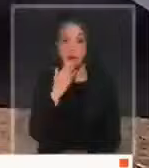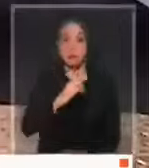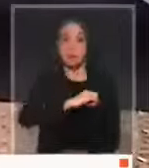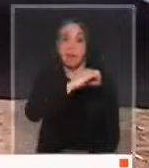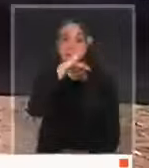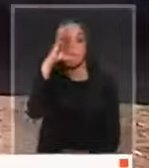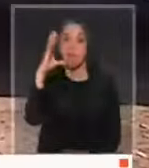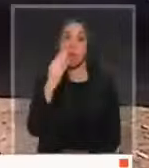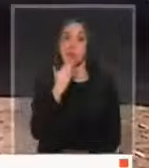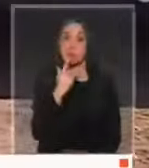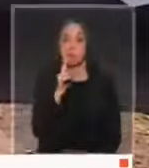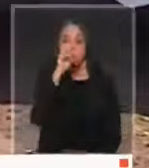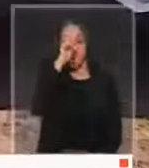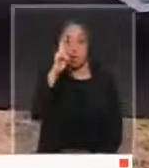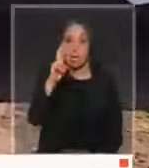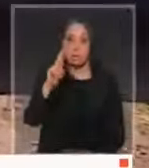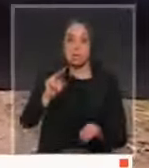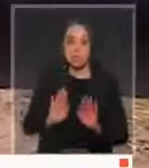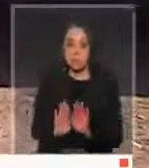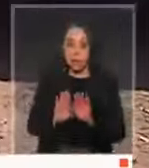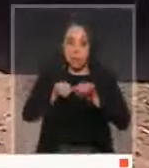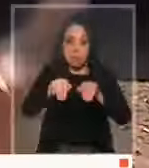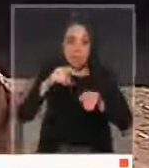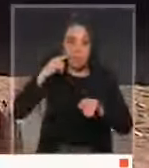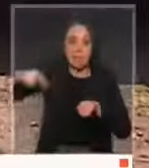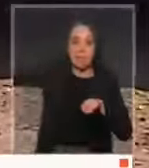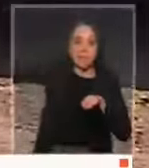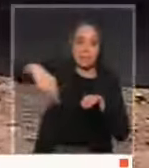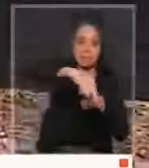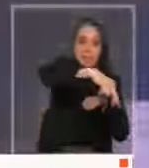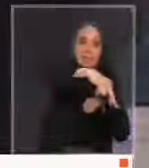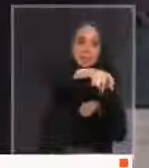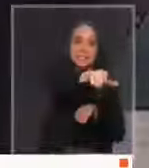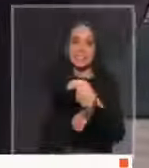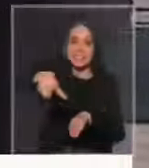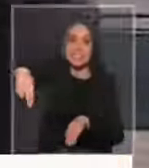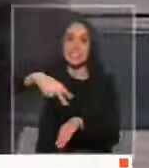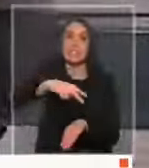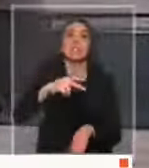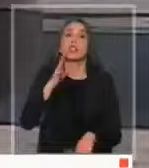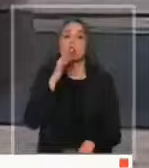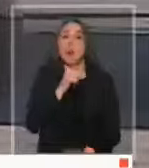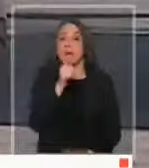En el día también, y no respetan ese paso peatonal, aquí hace falta un semáforo.